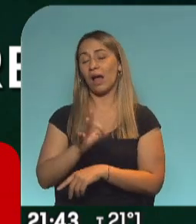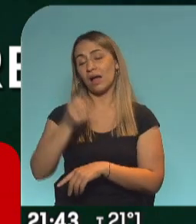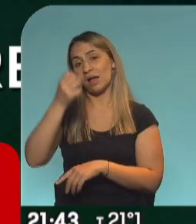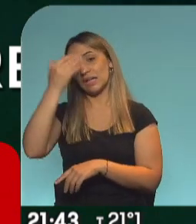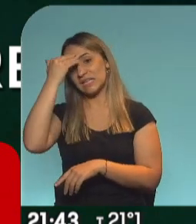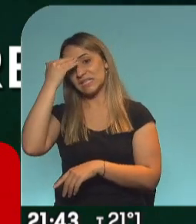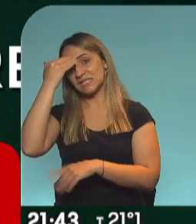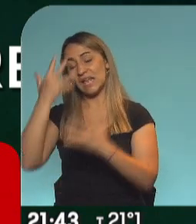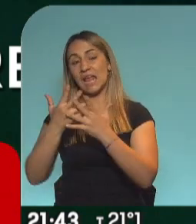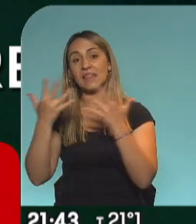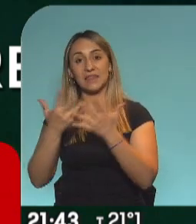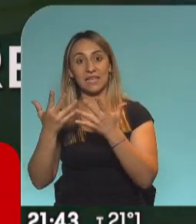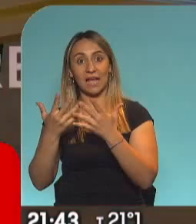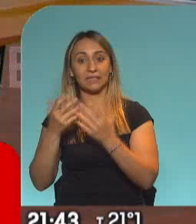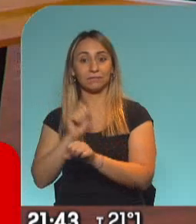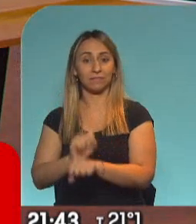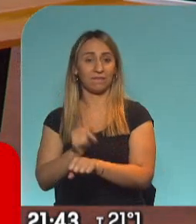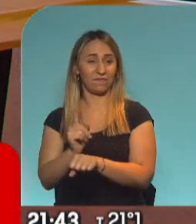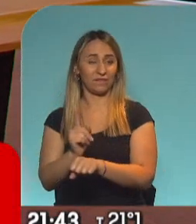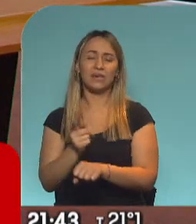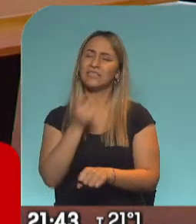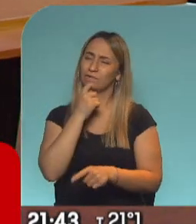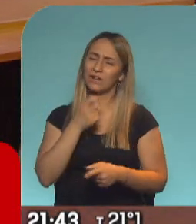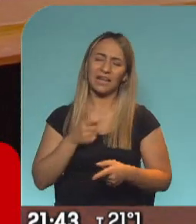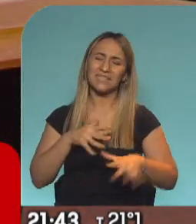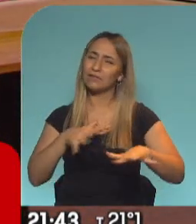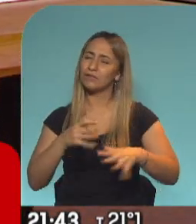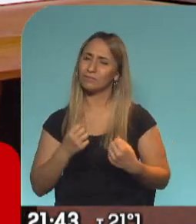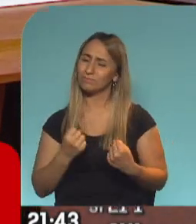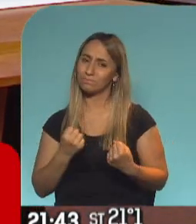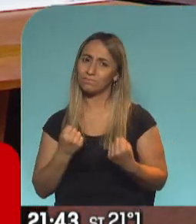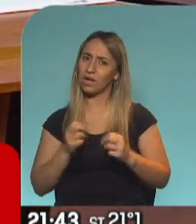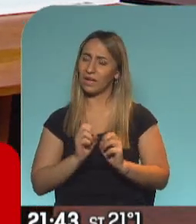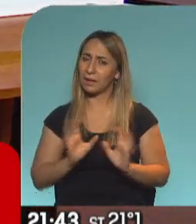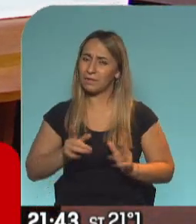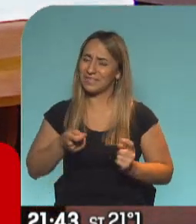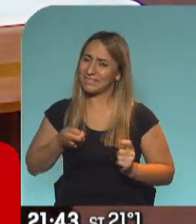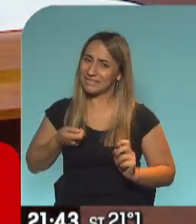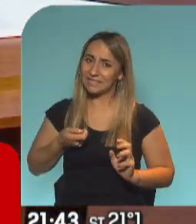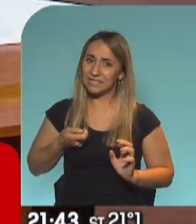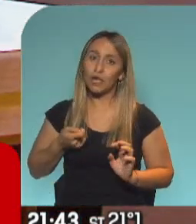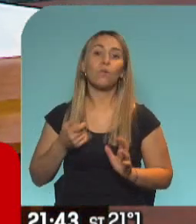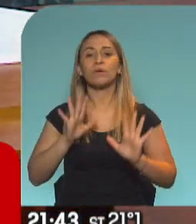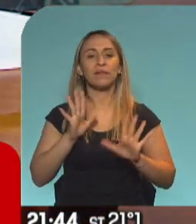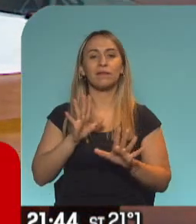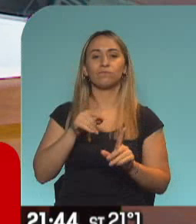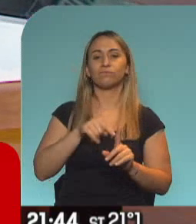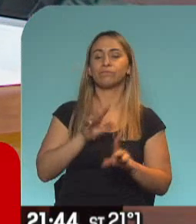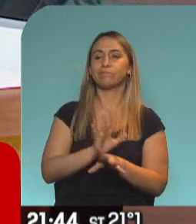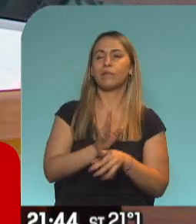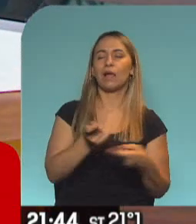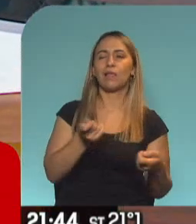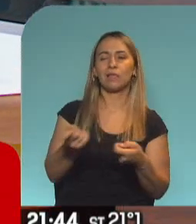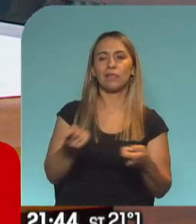pasarle. Forzando mucho, pero mucho, la situación, se podría hablar de una instigación al